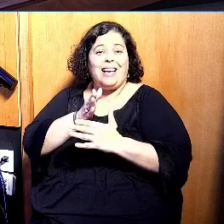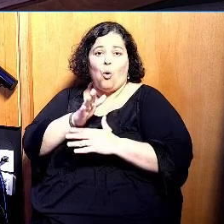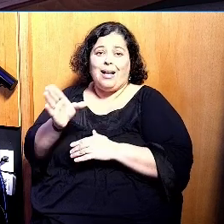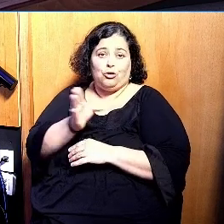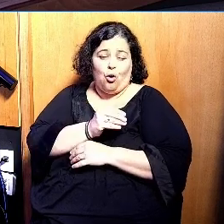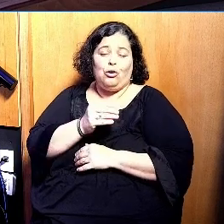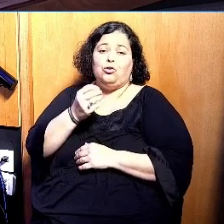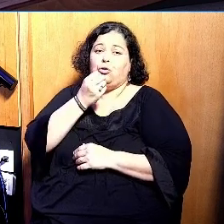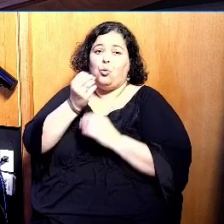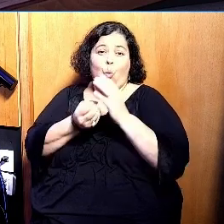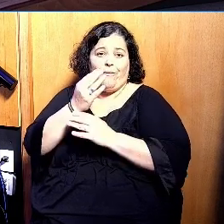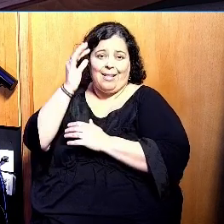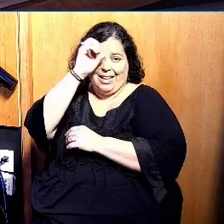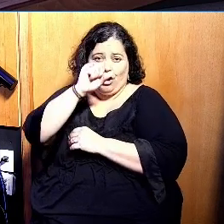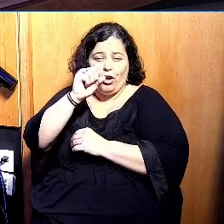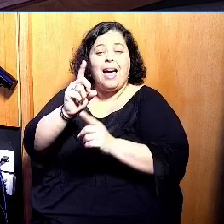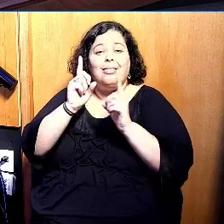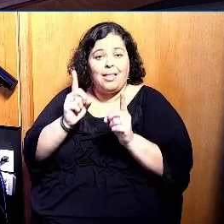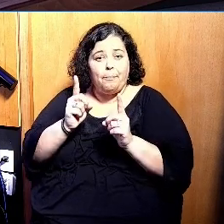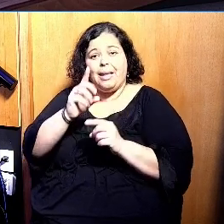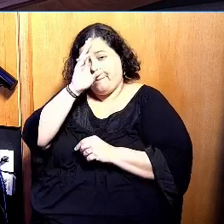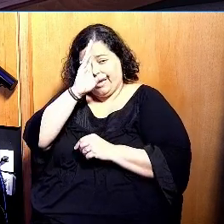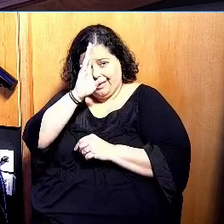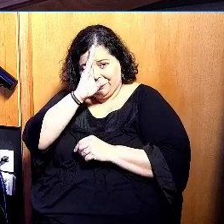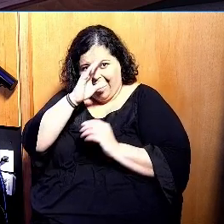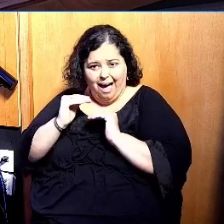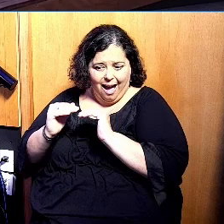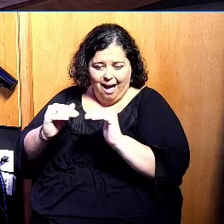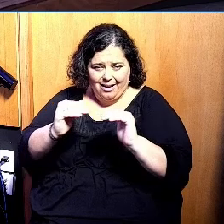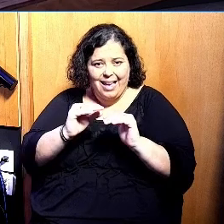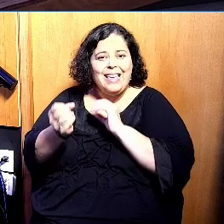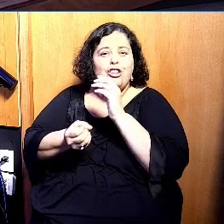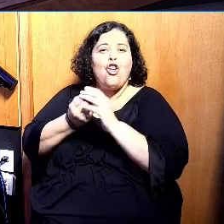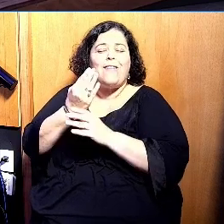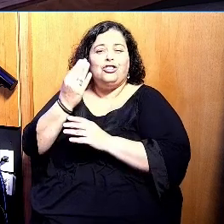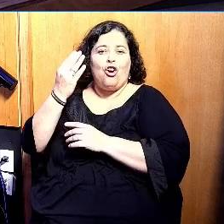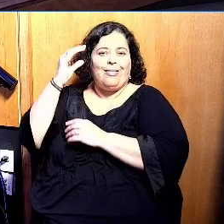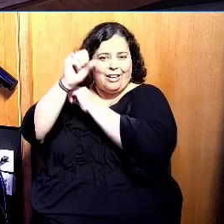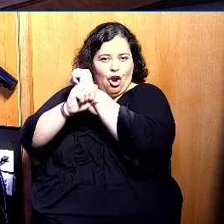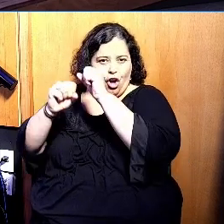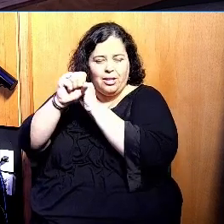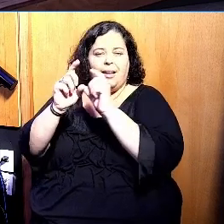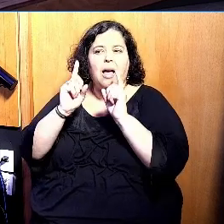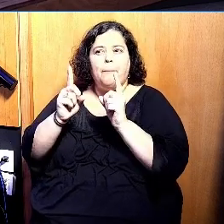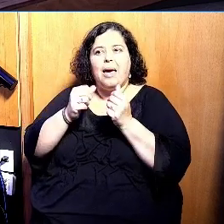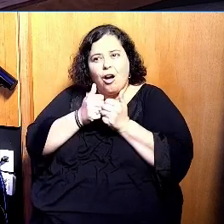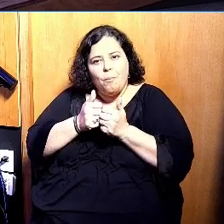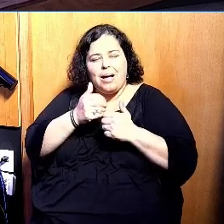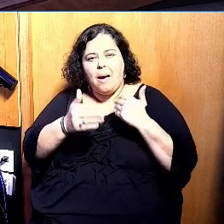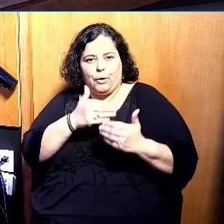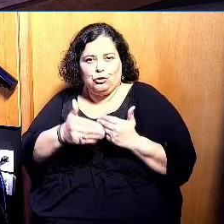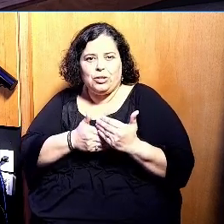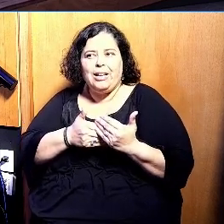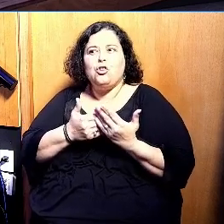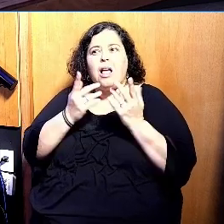los aprendizajes, innovar en infraestructura tecnológica, contribuir a la mejora continua de los procesos y desarrollar